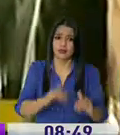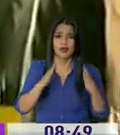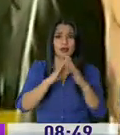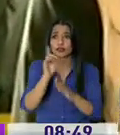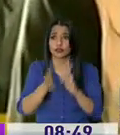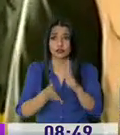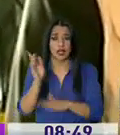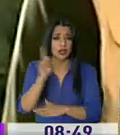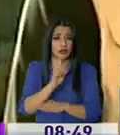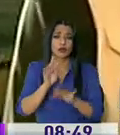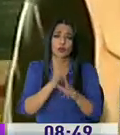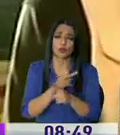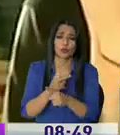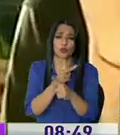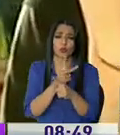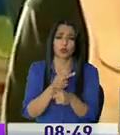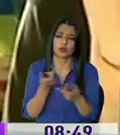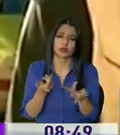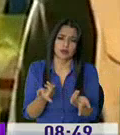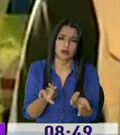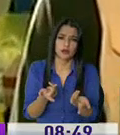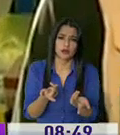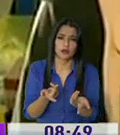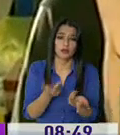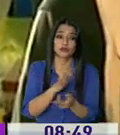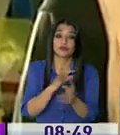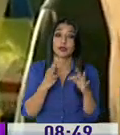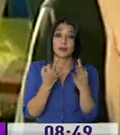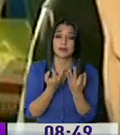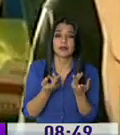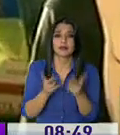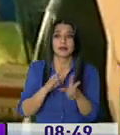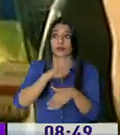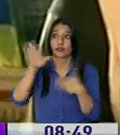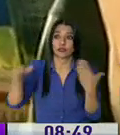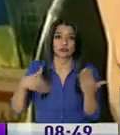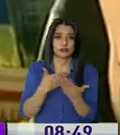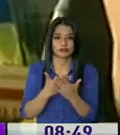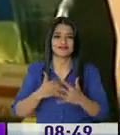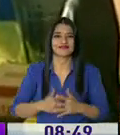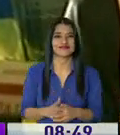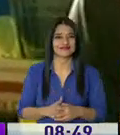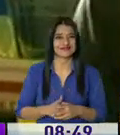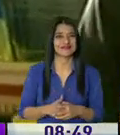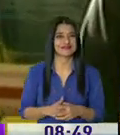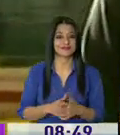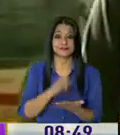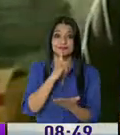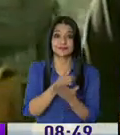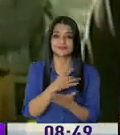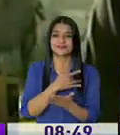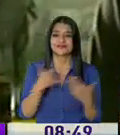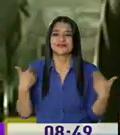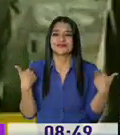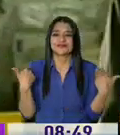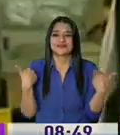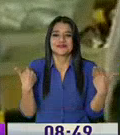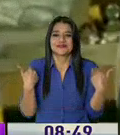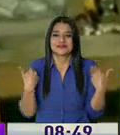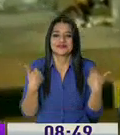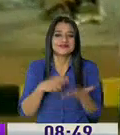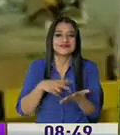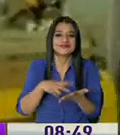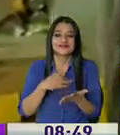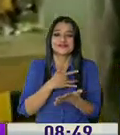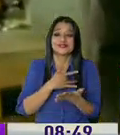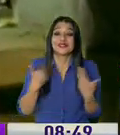y tenga más cuidado con, no solo con su familia, sino con todos nosotros. Así Así es, nosotros felices, contentos y